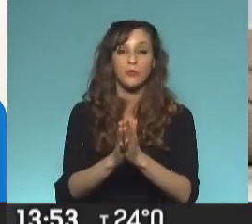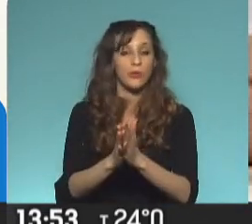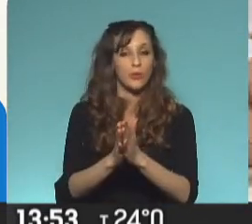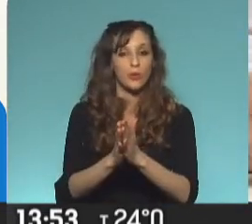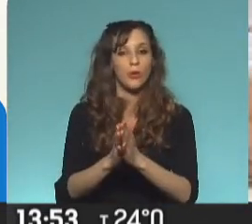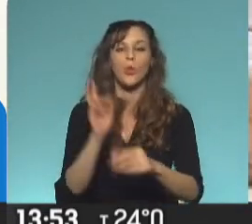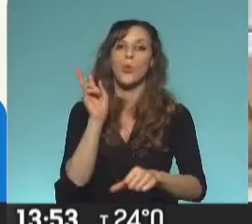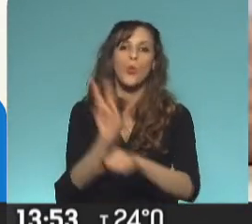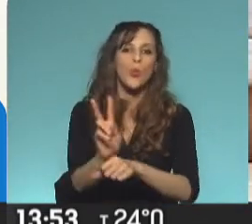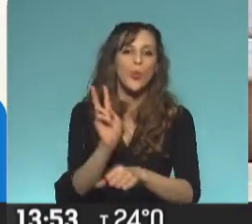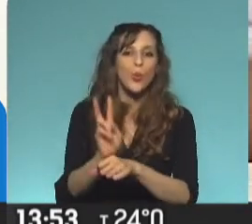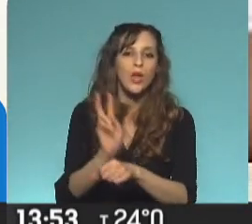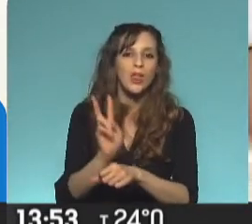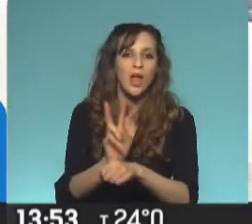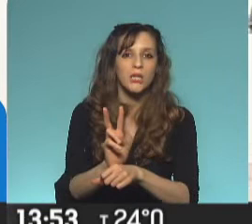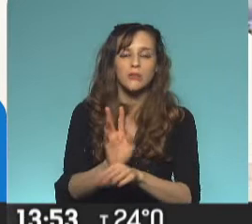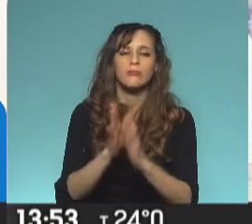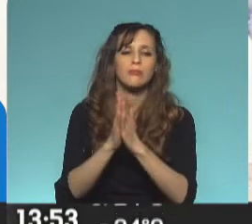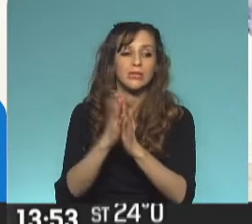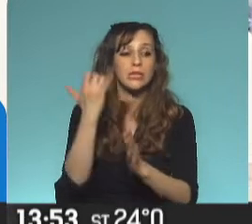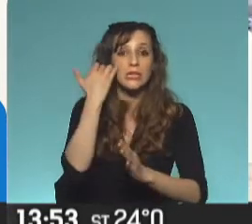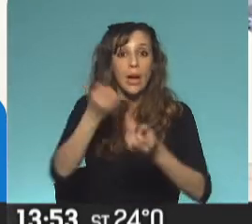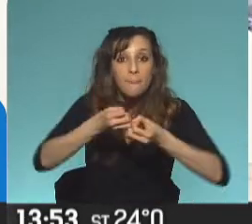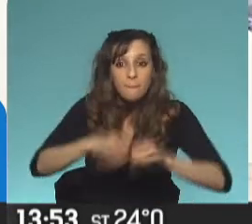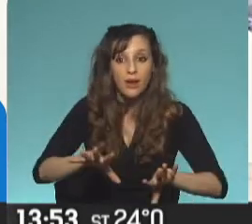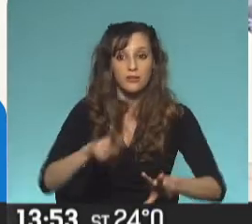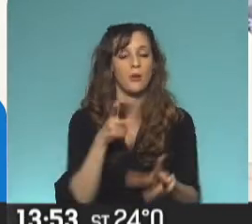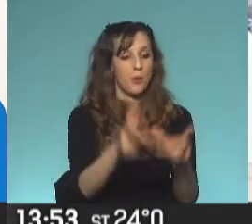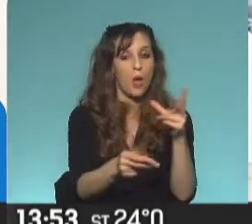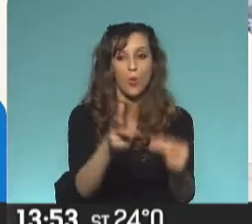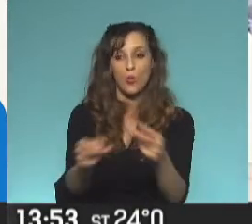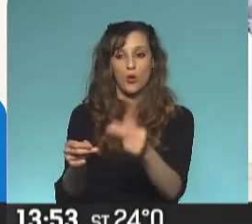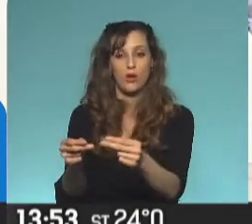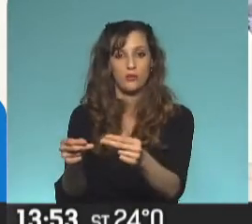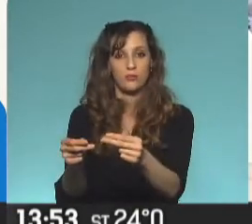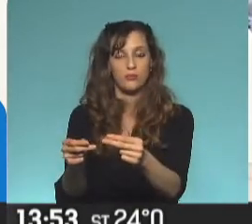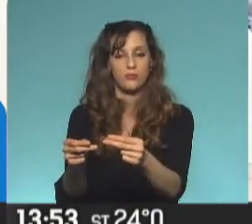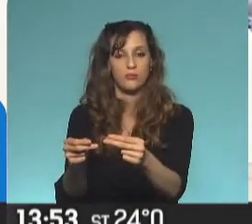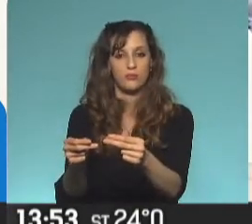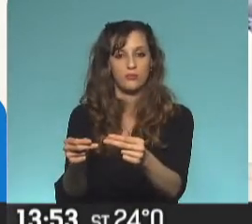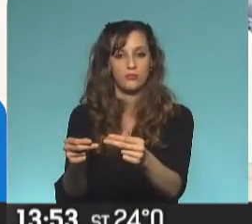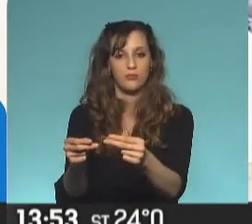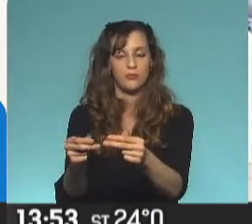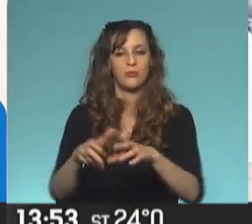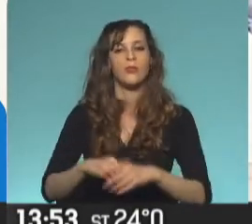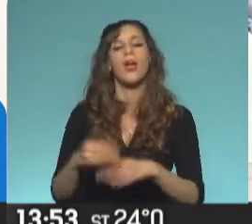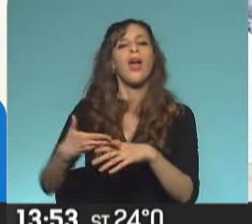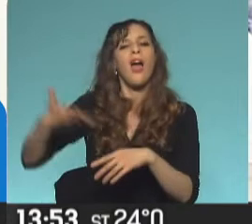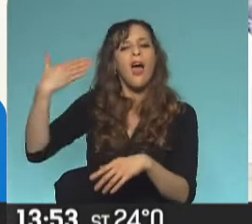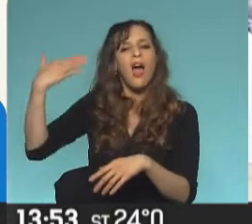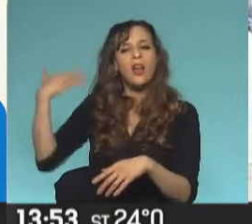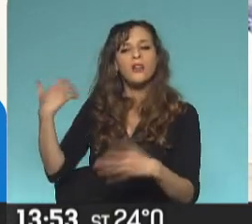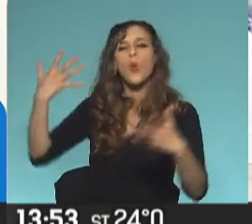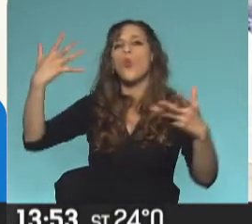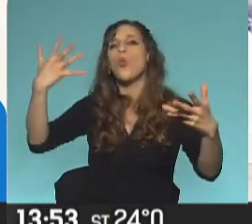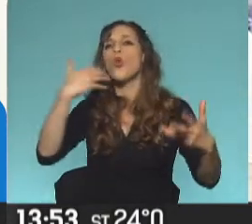cuidarse que ya estamos vacunando a cuidarse que ya estamos vacunando porque porque antes era algo que no sabíamos